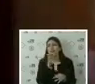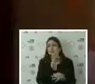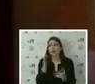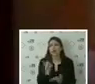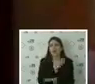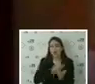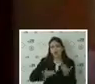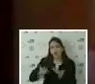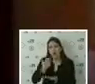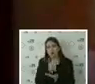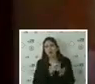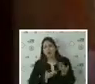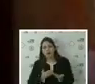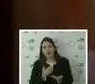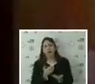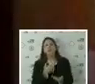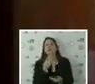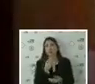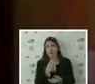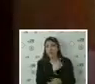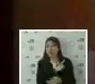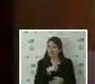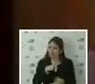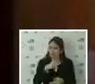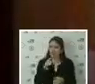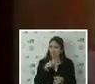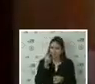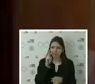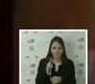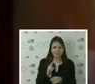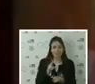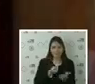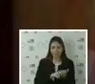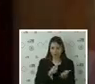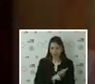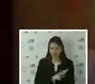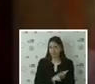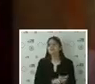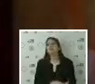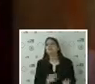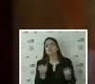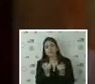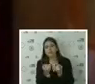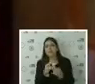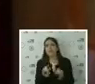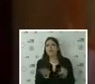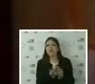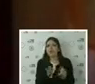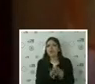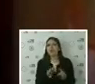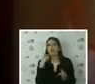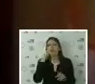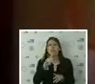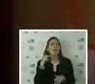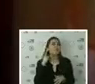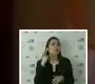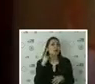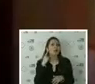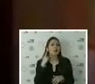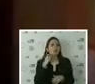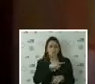compartir mucho de lo que se ha vivido. Eso también lo tenemos que mirar. Esto nos hará justo una reconstrucción de esta vida política del país, ¿no?